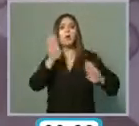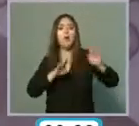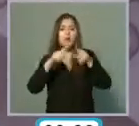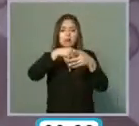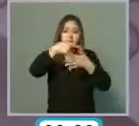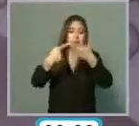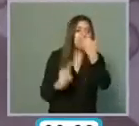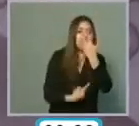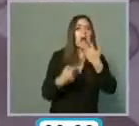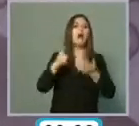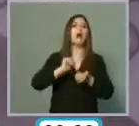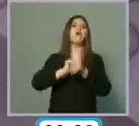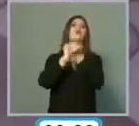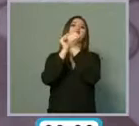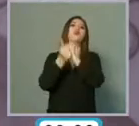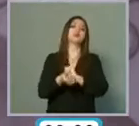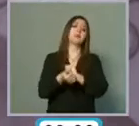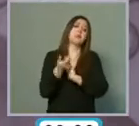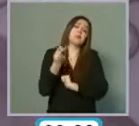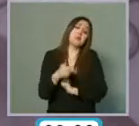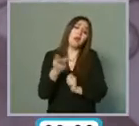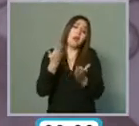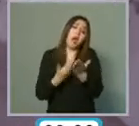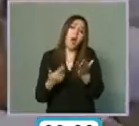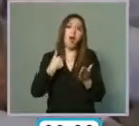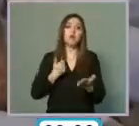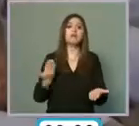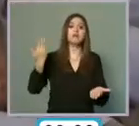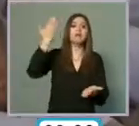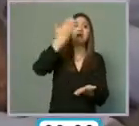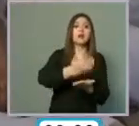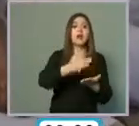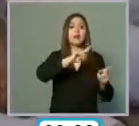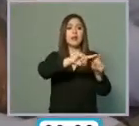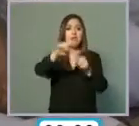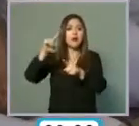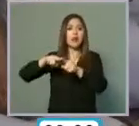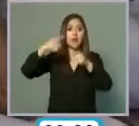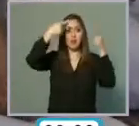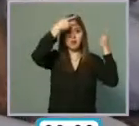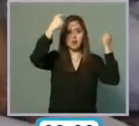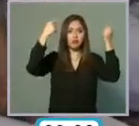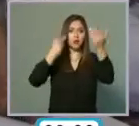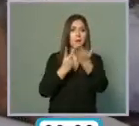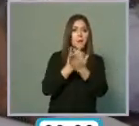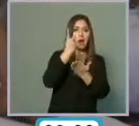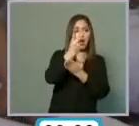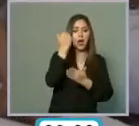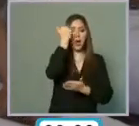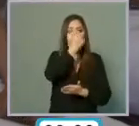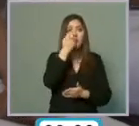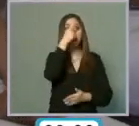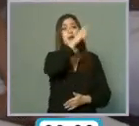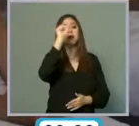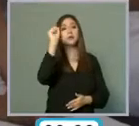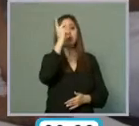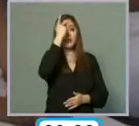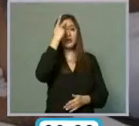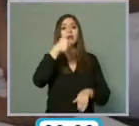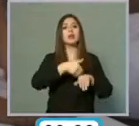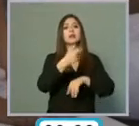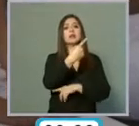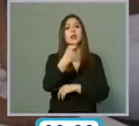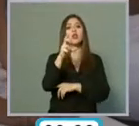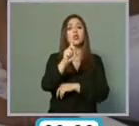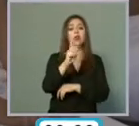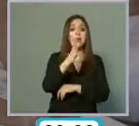Porque digo, apenas estos días he asistido a graduación de varios alumnos. Qué padre. En San Luis Potosí se graduaron 135, Wow. en